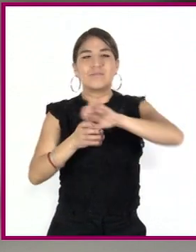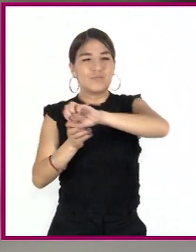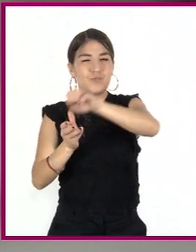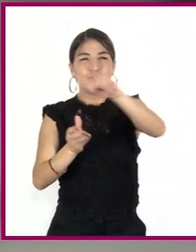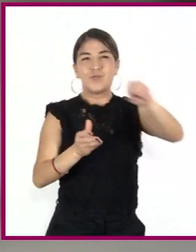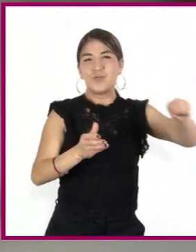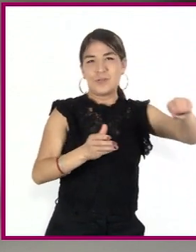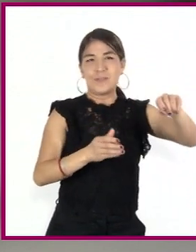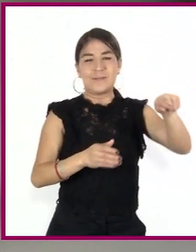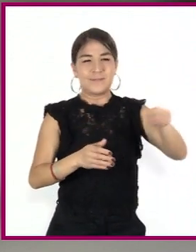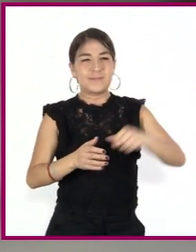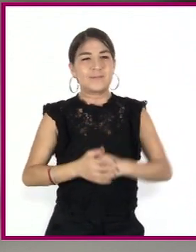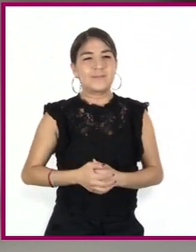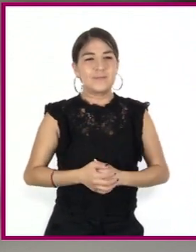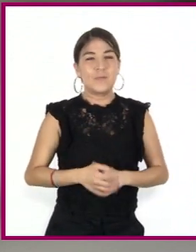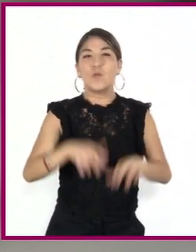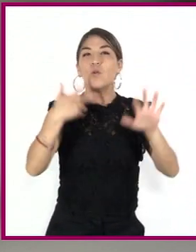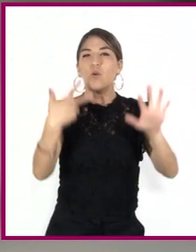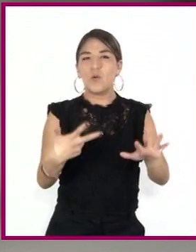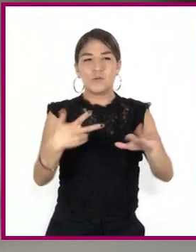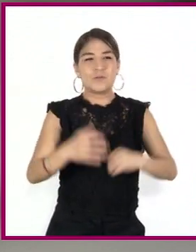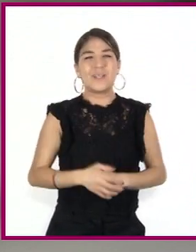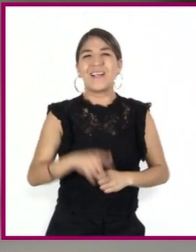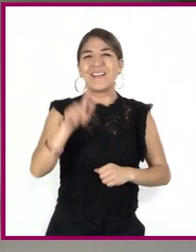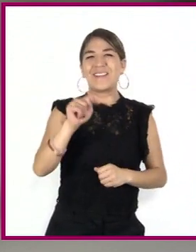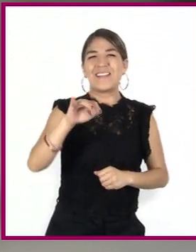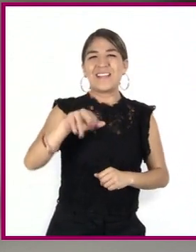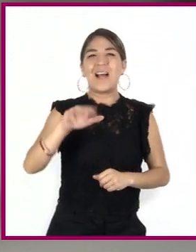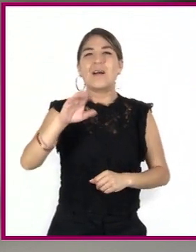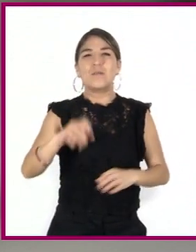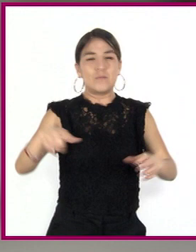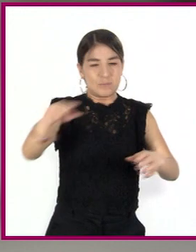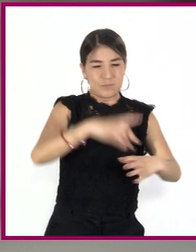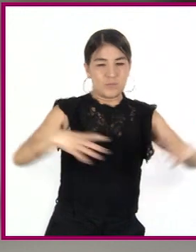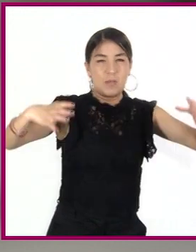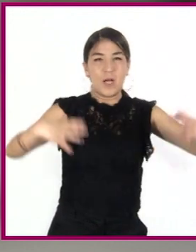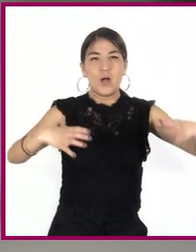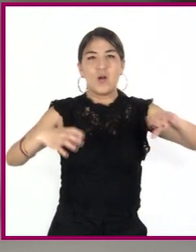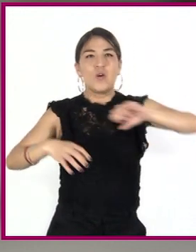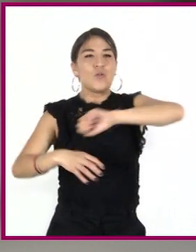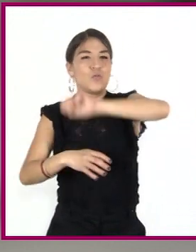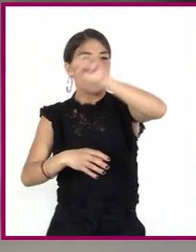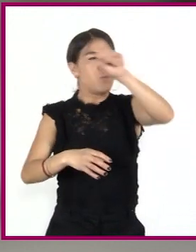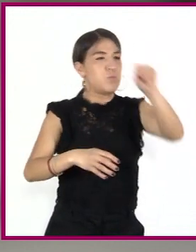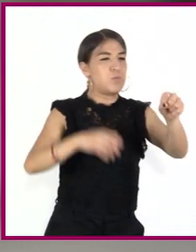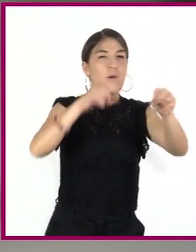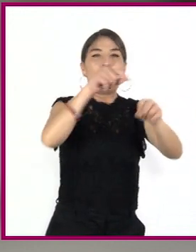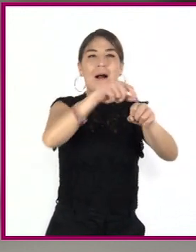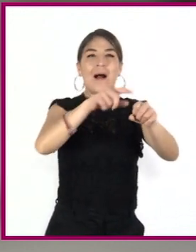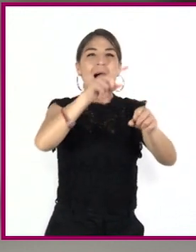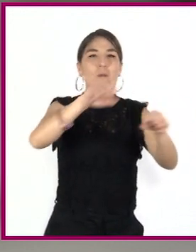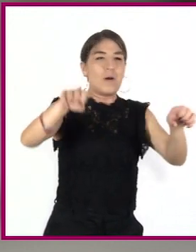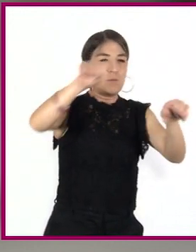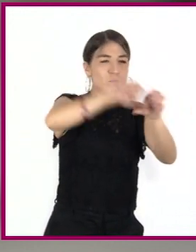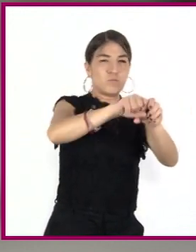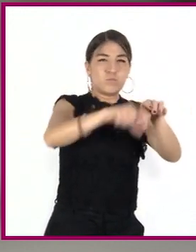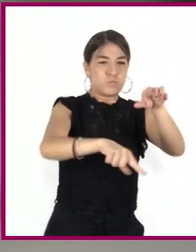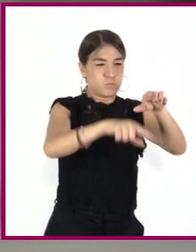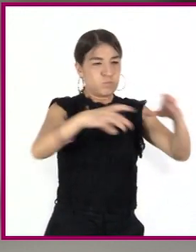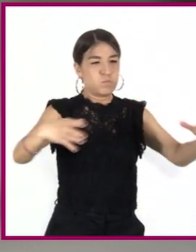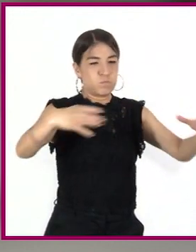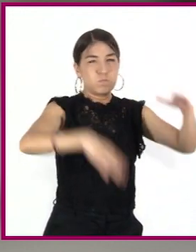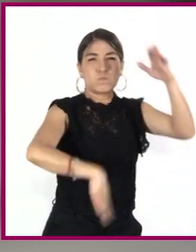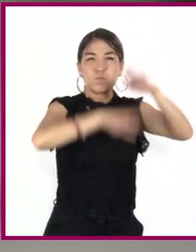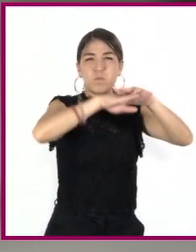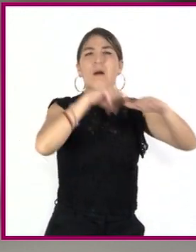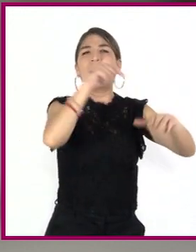producto terminado. 8. Tinaco. Es el depósito de agua potable que lleva el agua a los servicios del inmueble, como